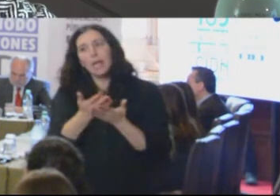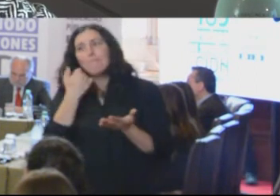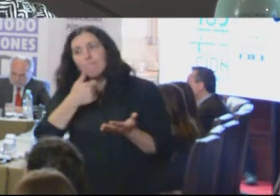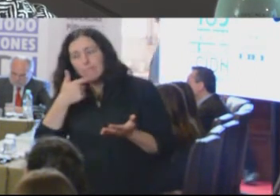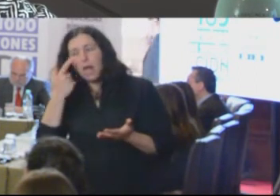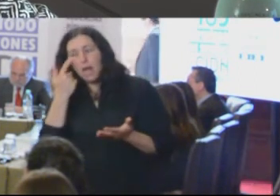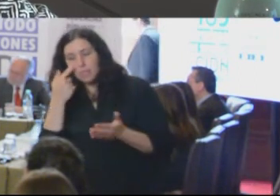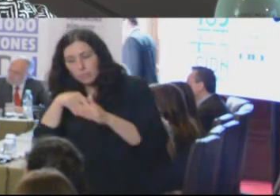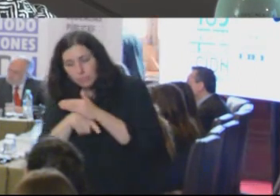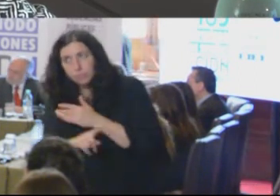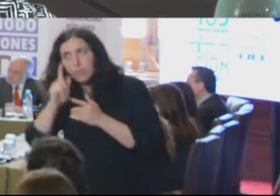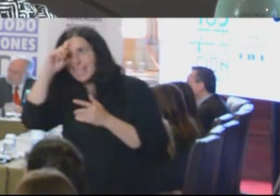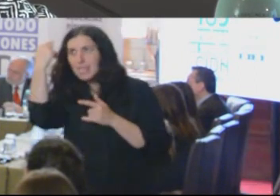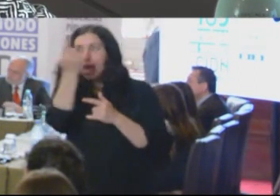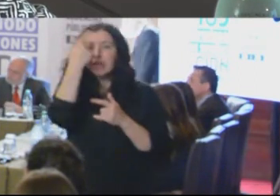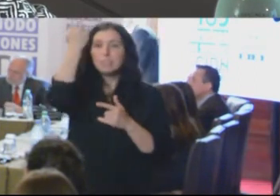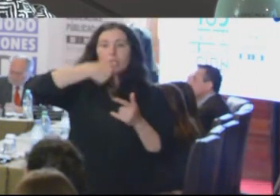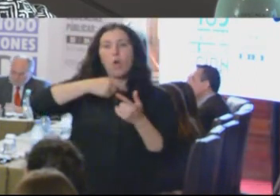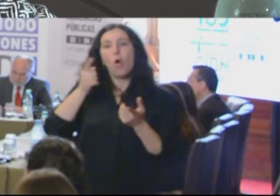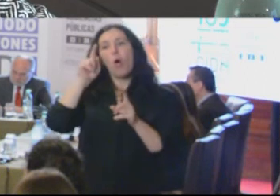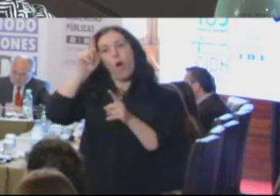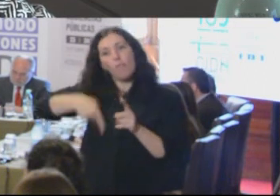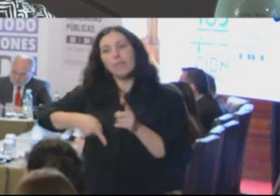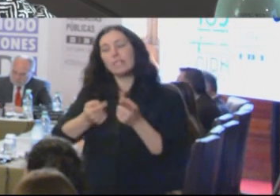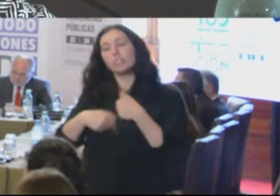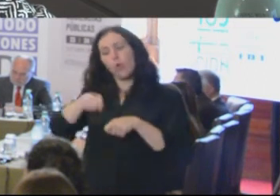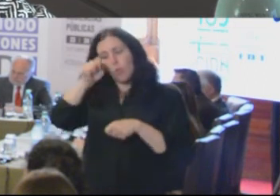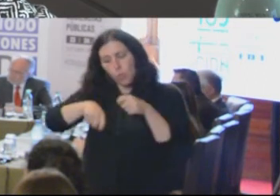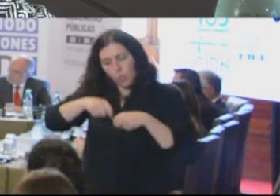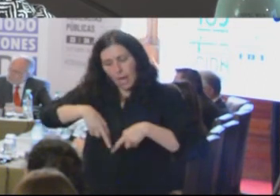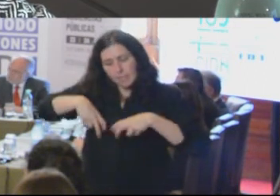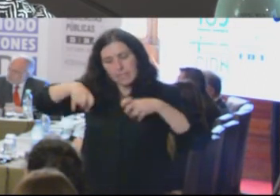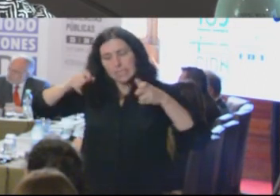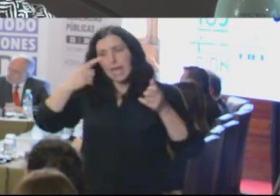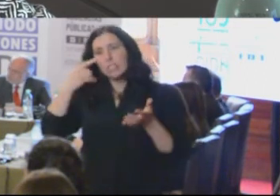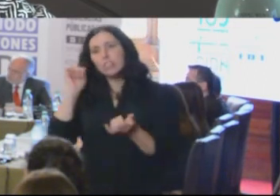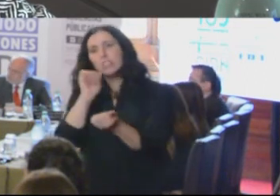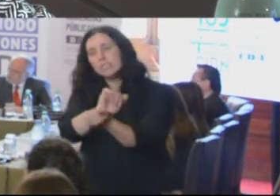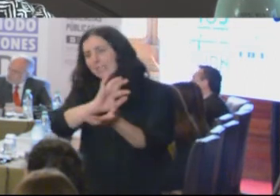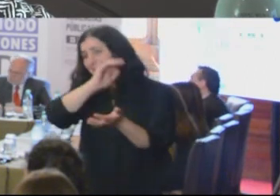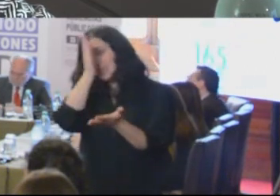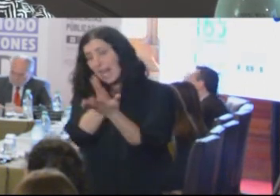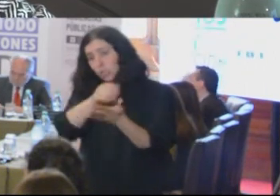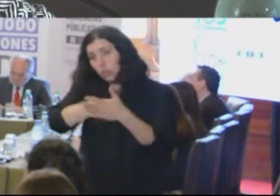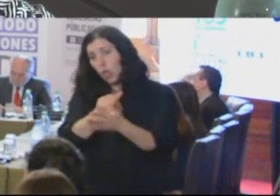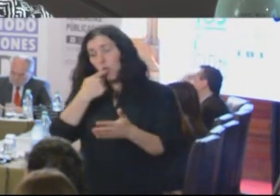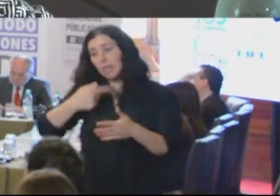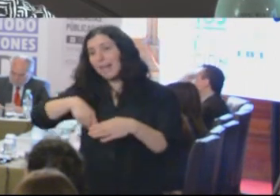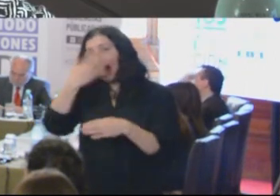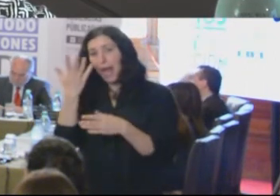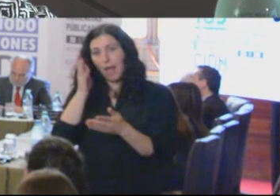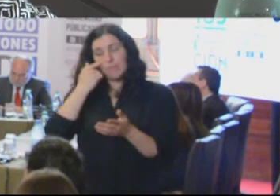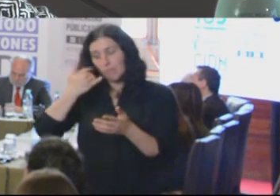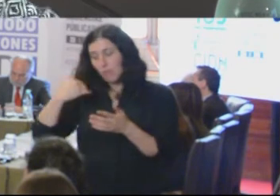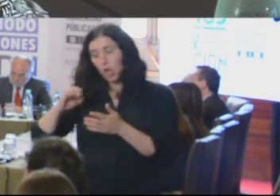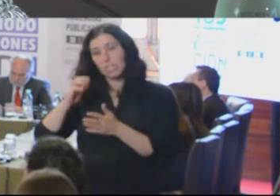obligación internacional de investigar juzgar y sancionar graves violaciones a los derechos humanos cedo